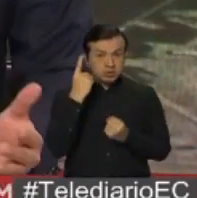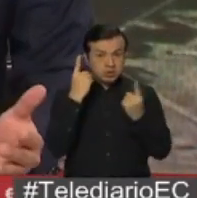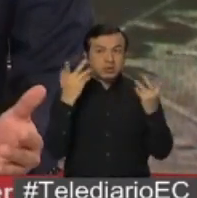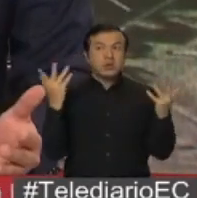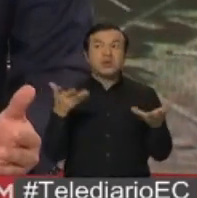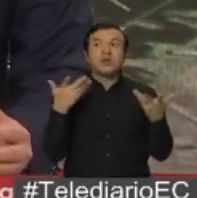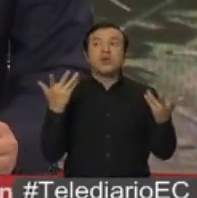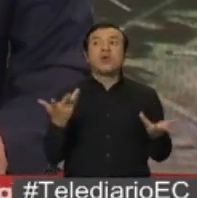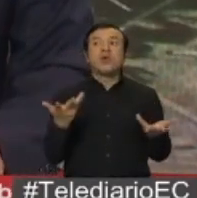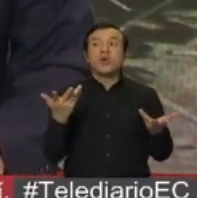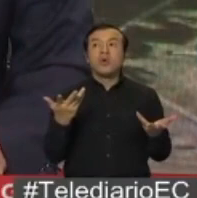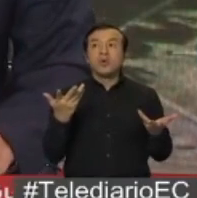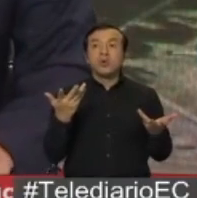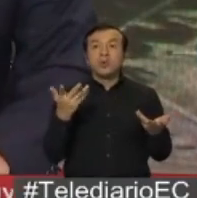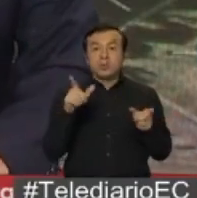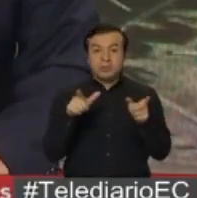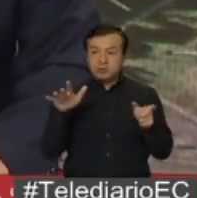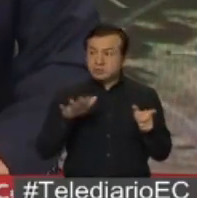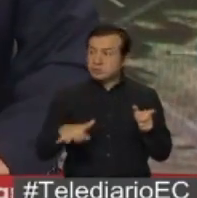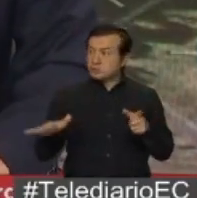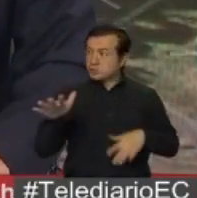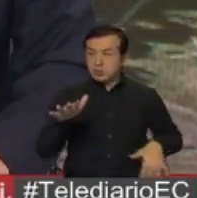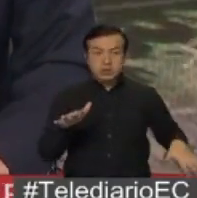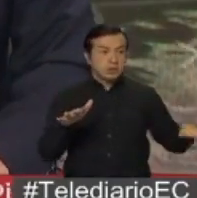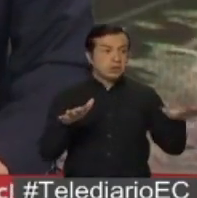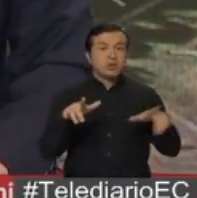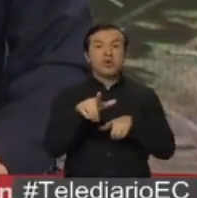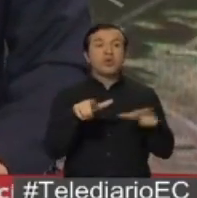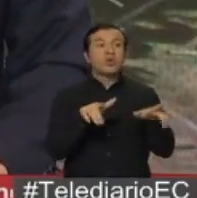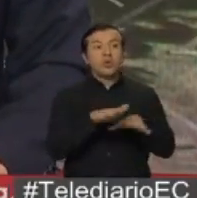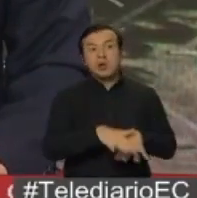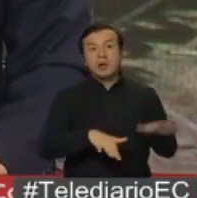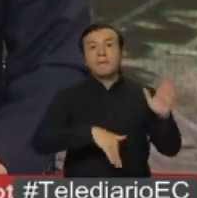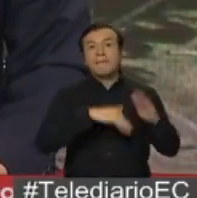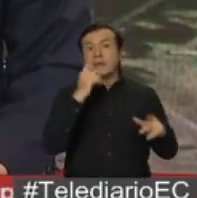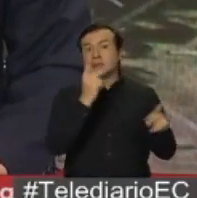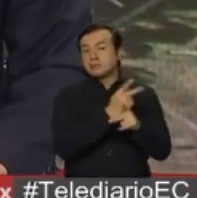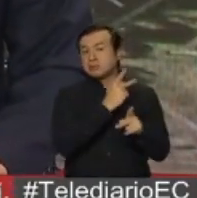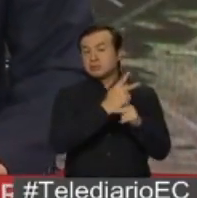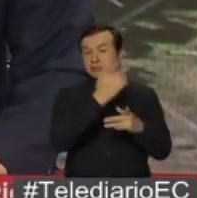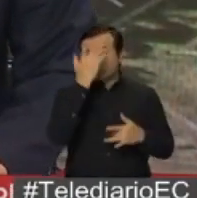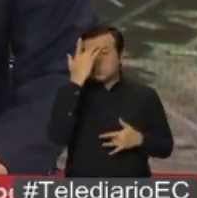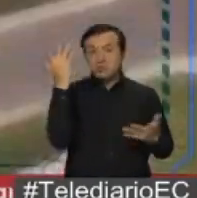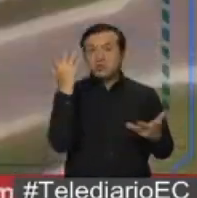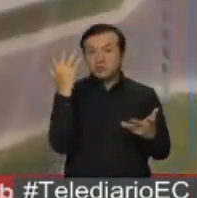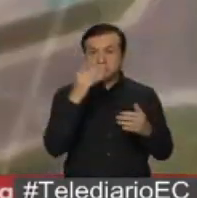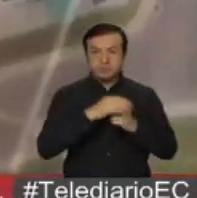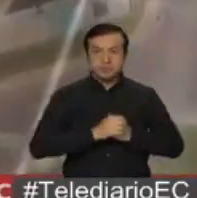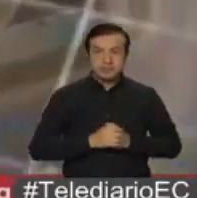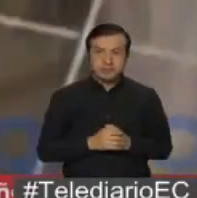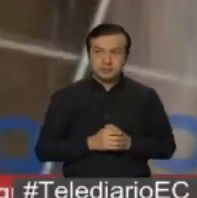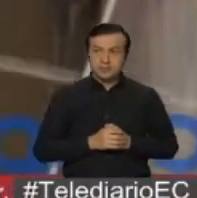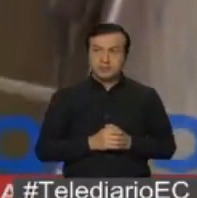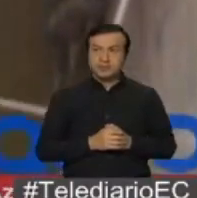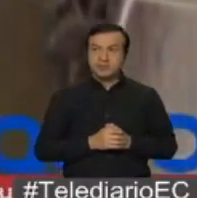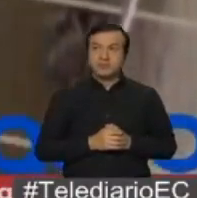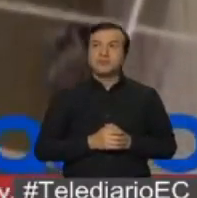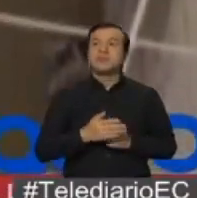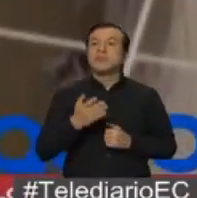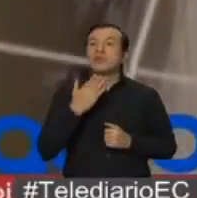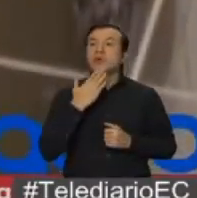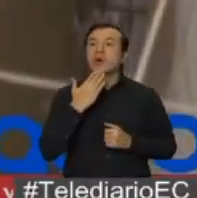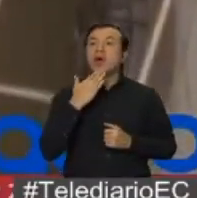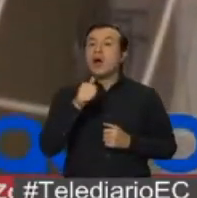cómo evoluciona entre la población y en qué sectores existe mayor carga viral la epidemiología